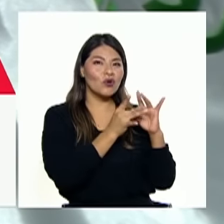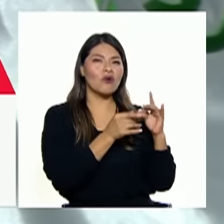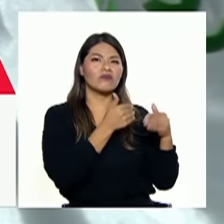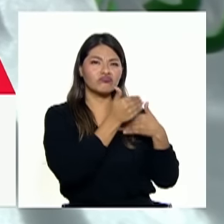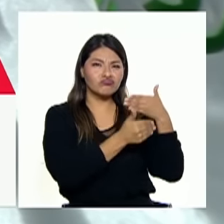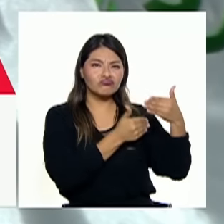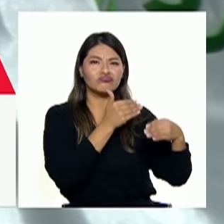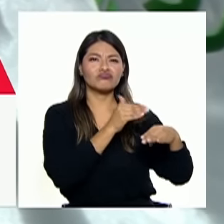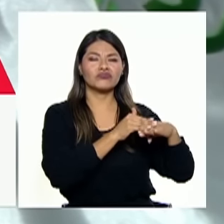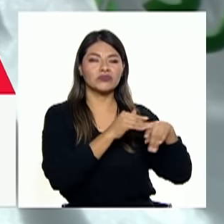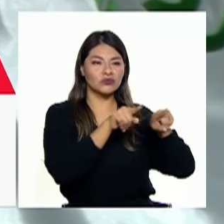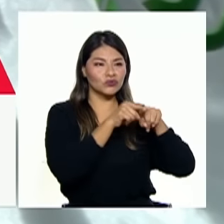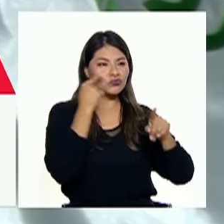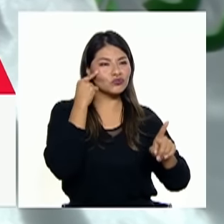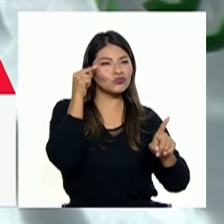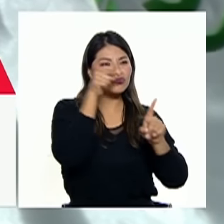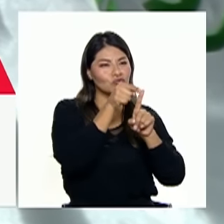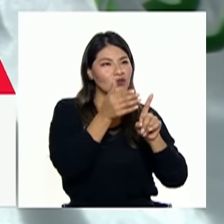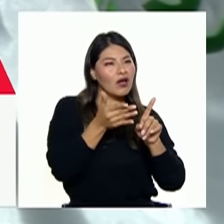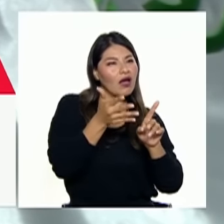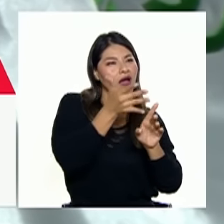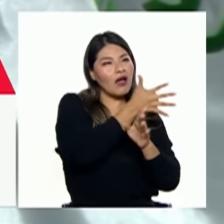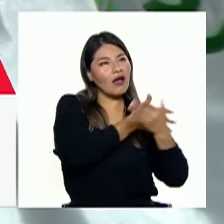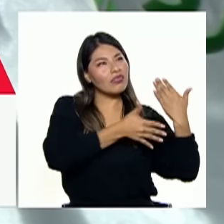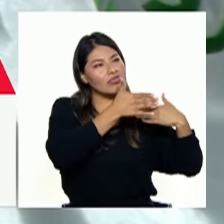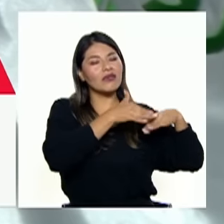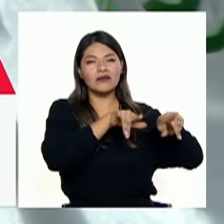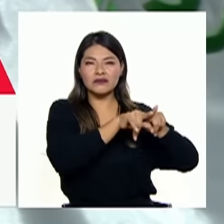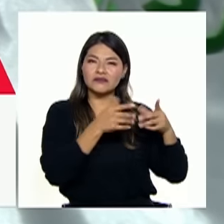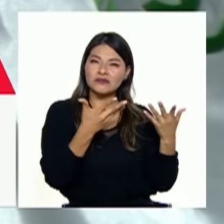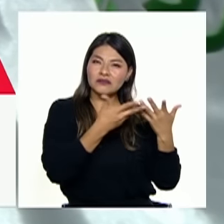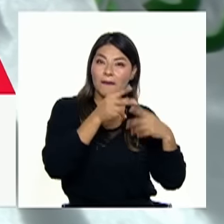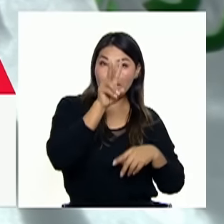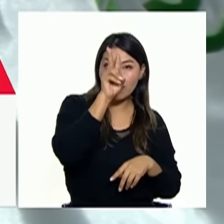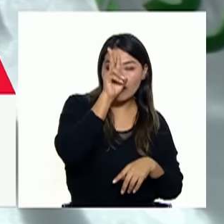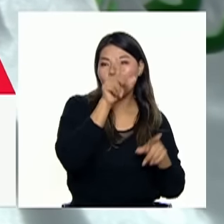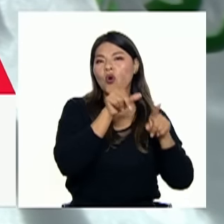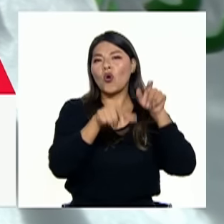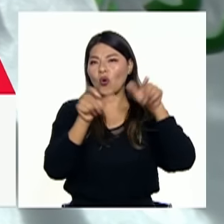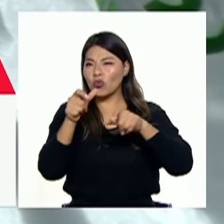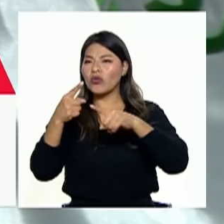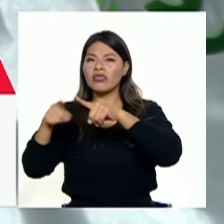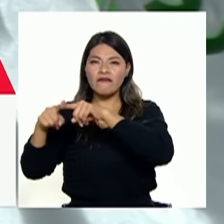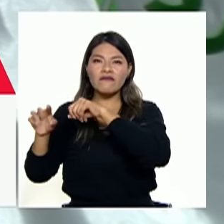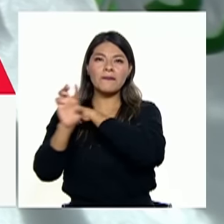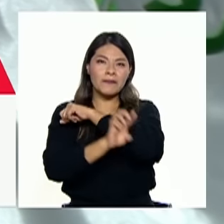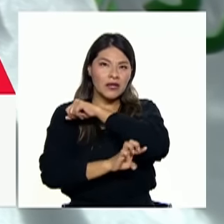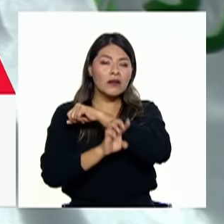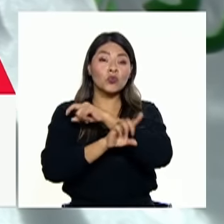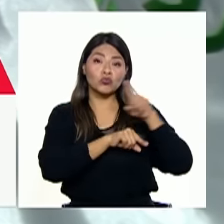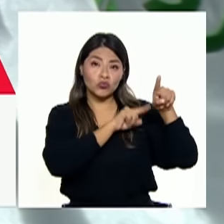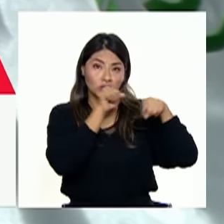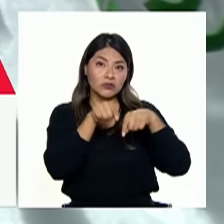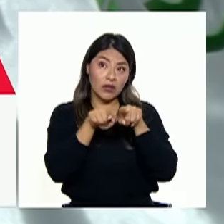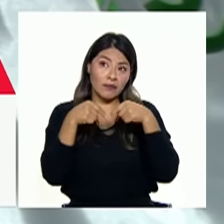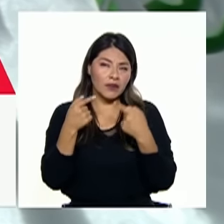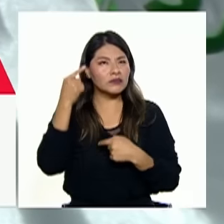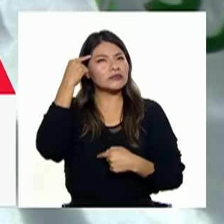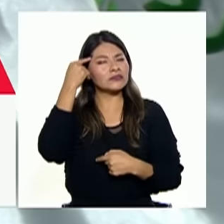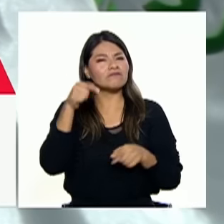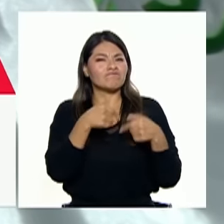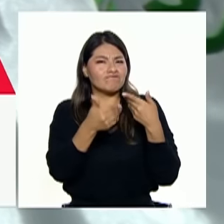de empresarios, visionarios, algunos peruanos y otros extranjeros profundamente identificados con nuestro país,